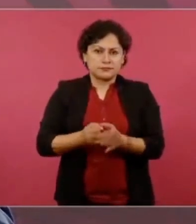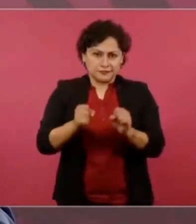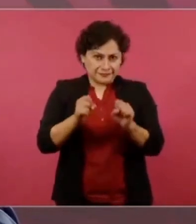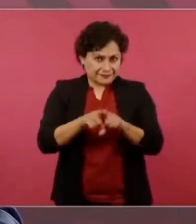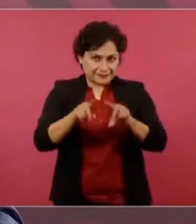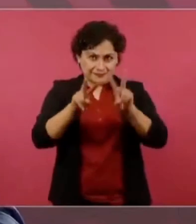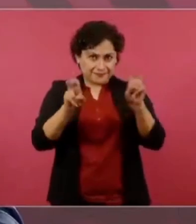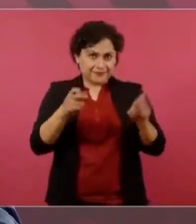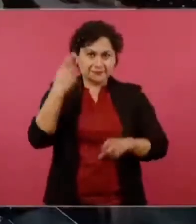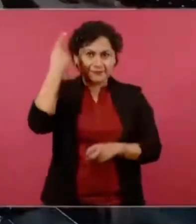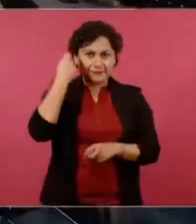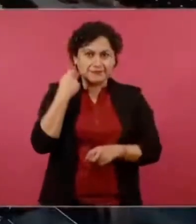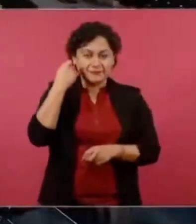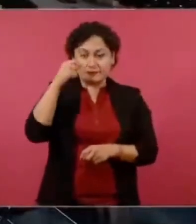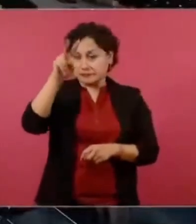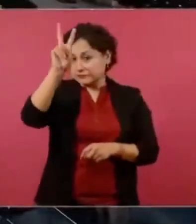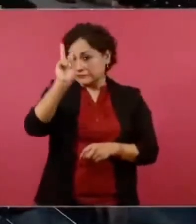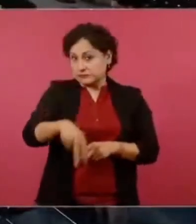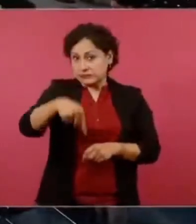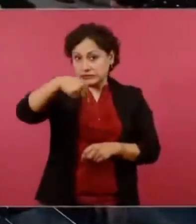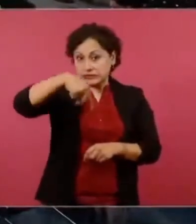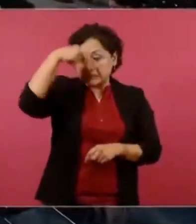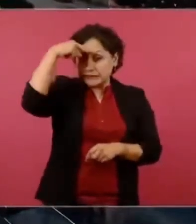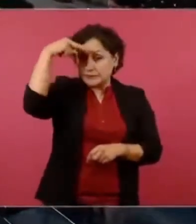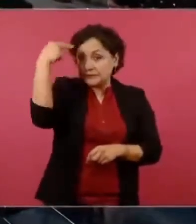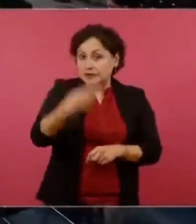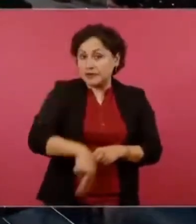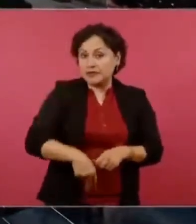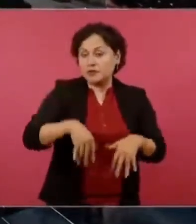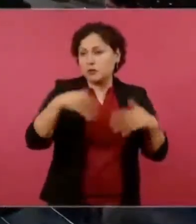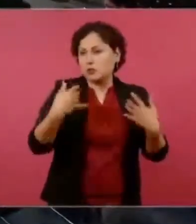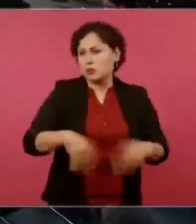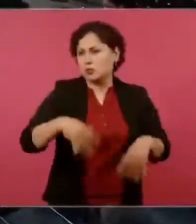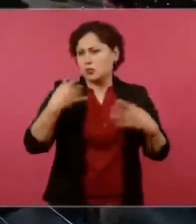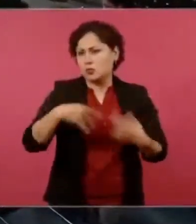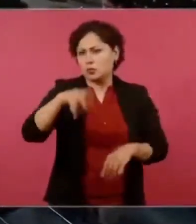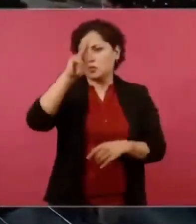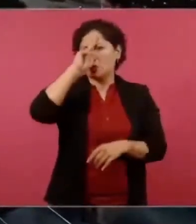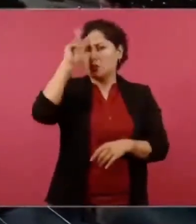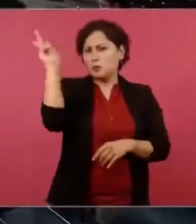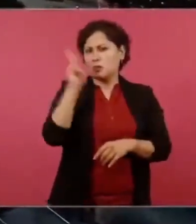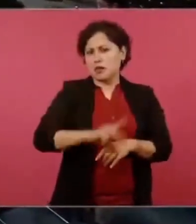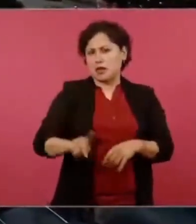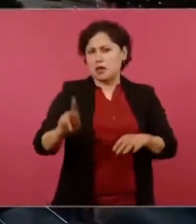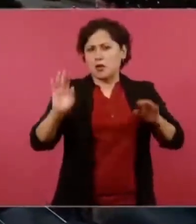En México era donde más se pagaba. Ojalá y los expertos